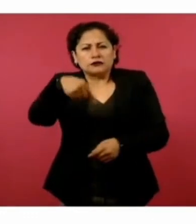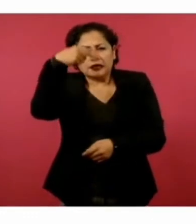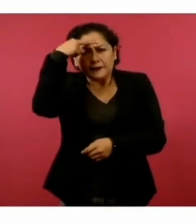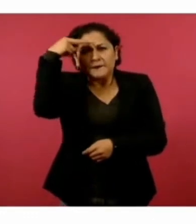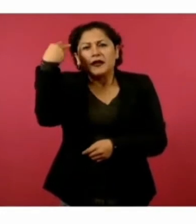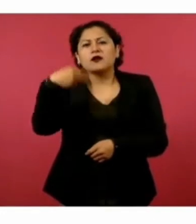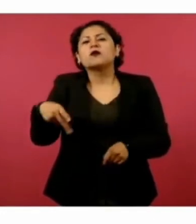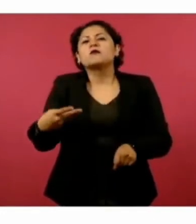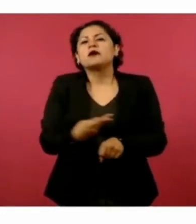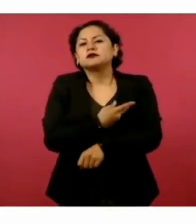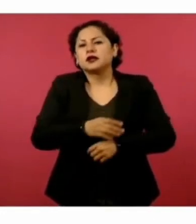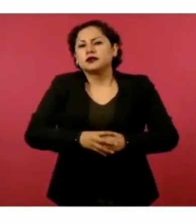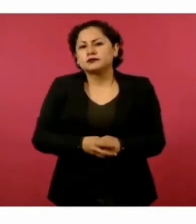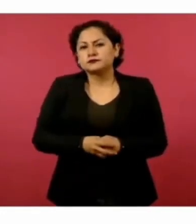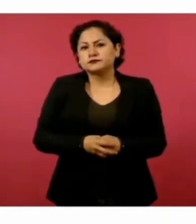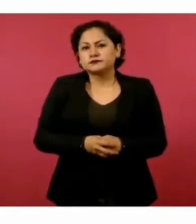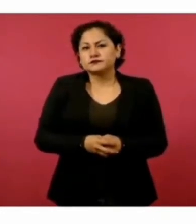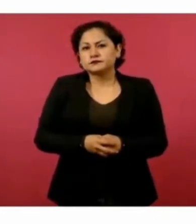¿funcionó eso?